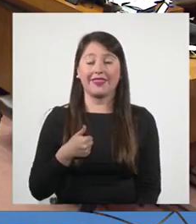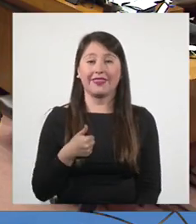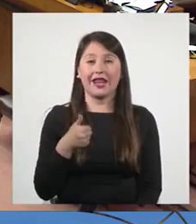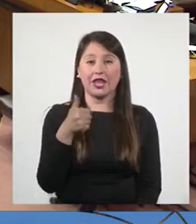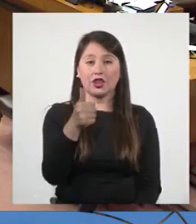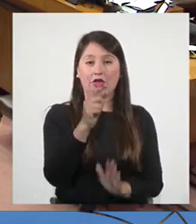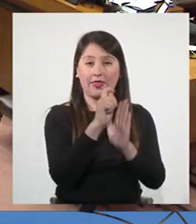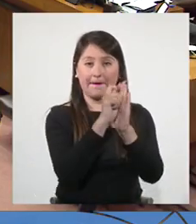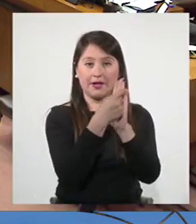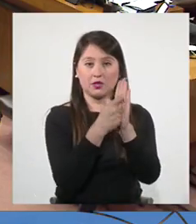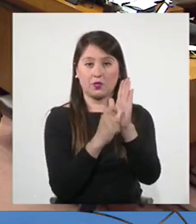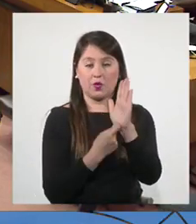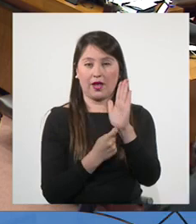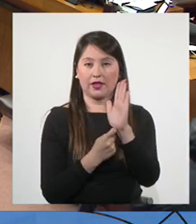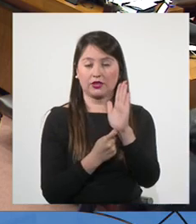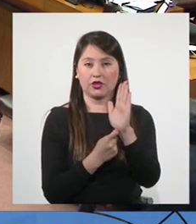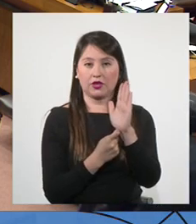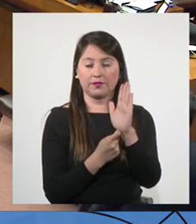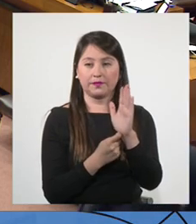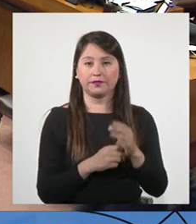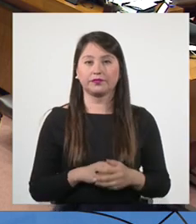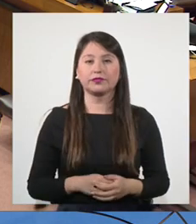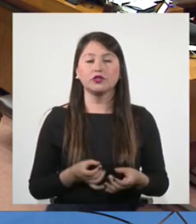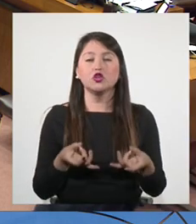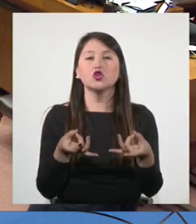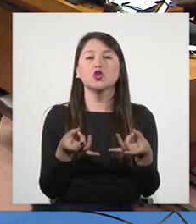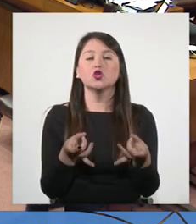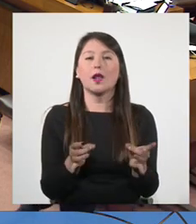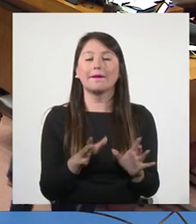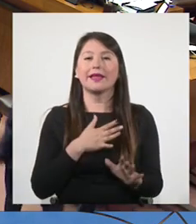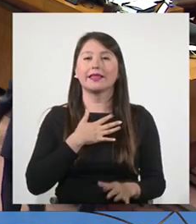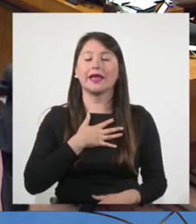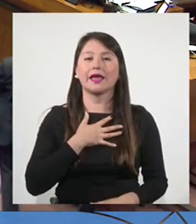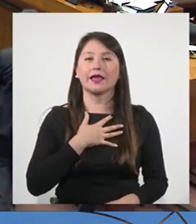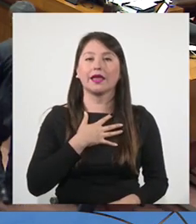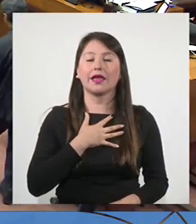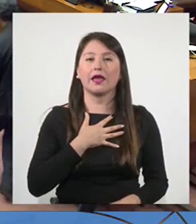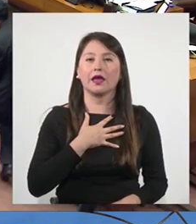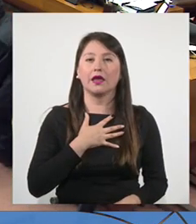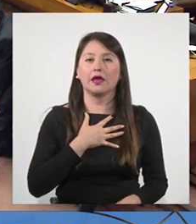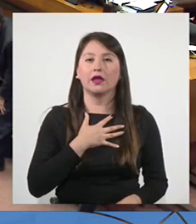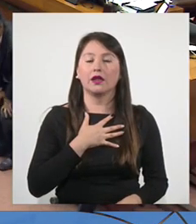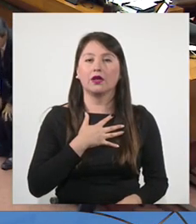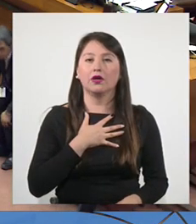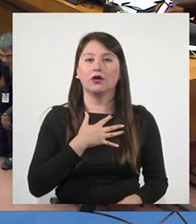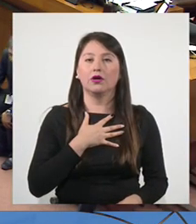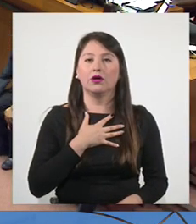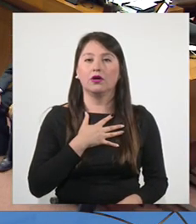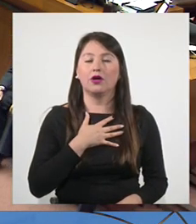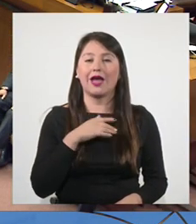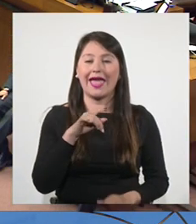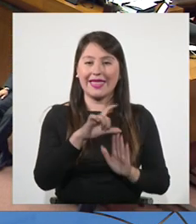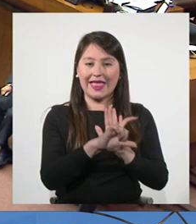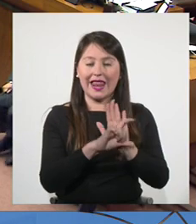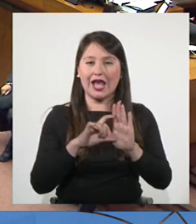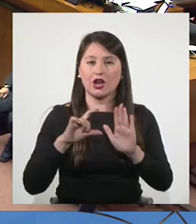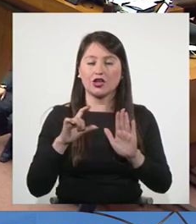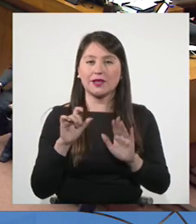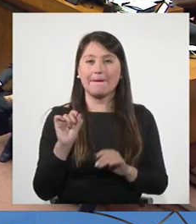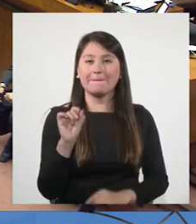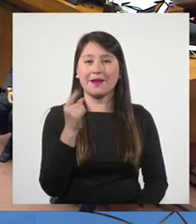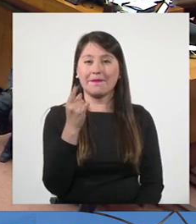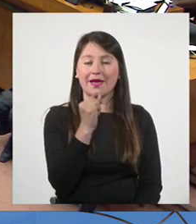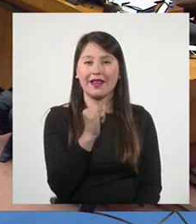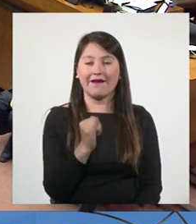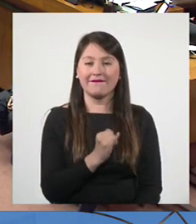iba a referirse a esta votación separada? No, solamente quería justamente puntualizar que esta era es la glosa que por primera vez se pone